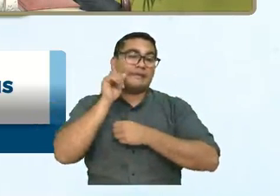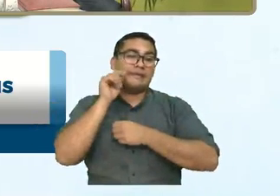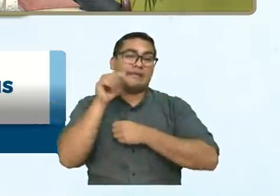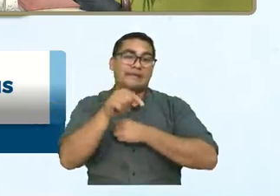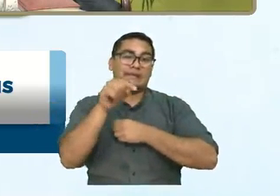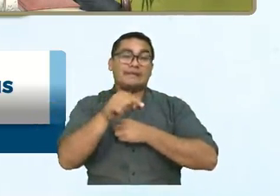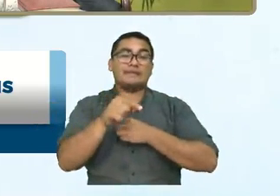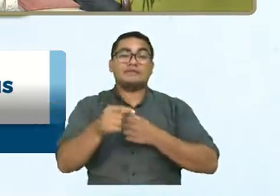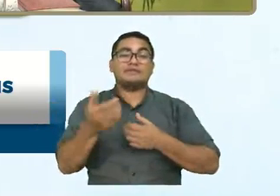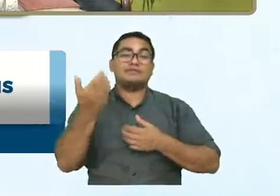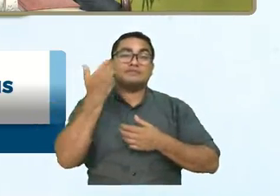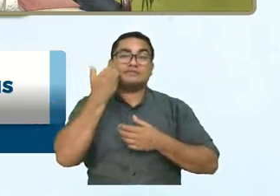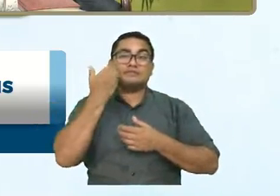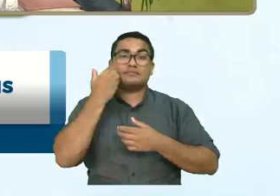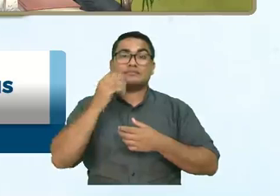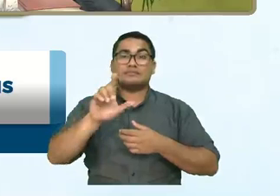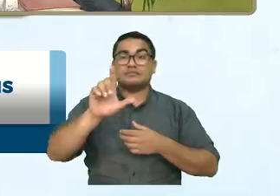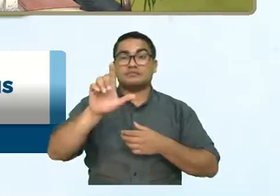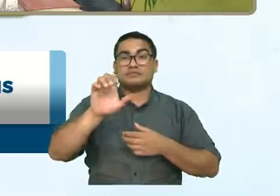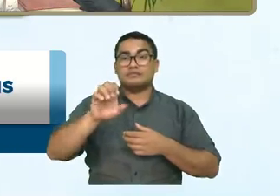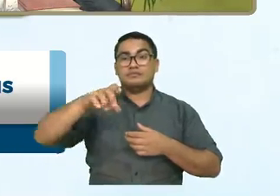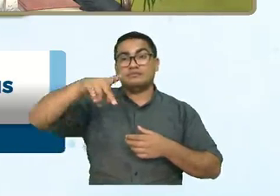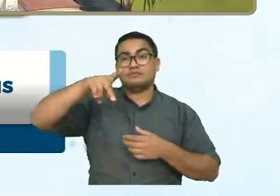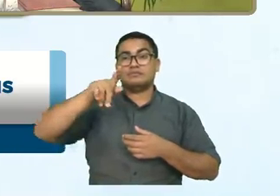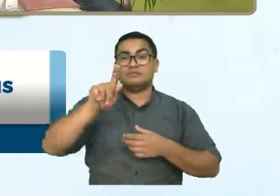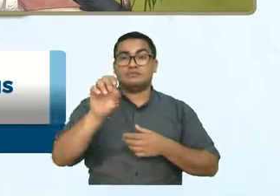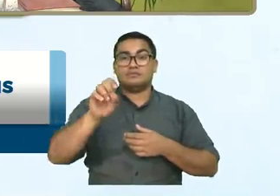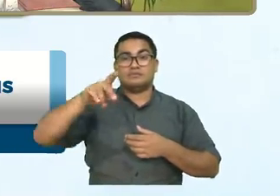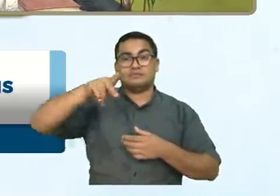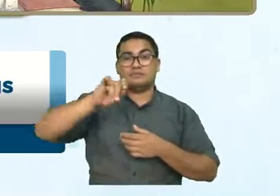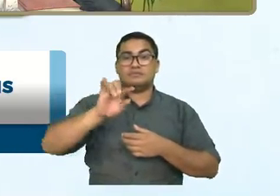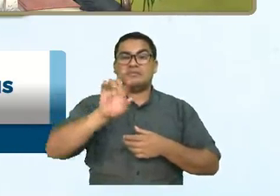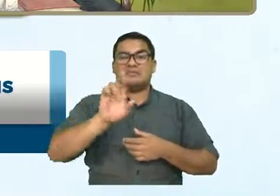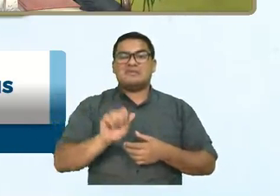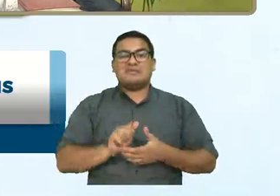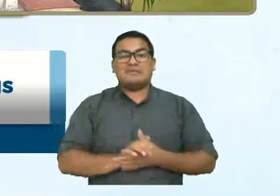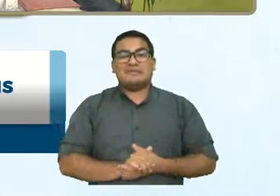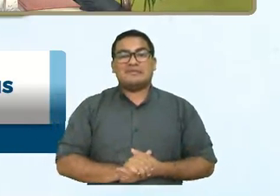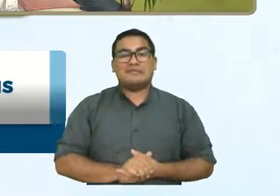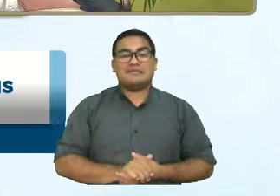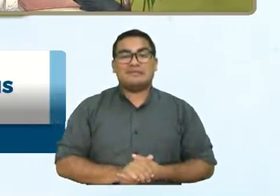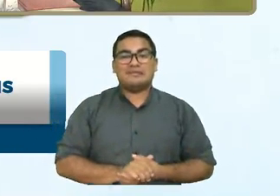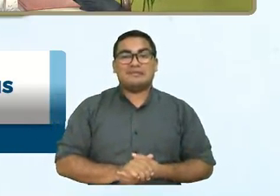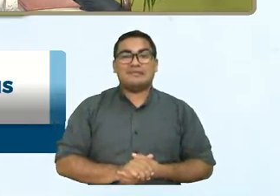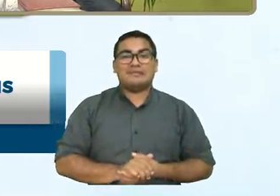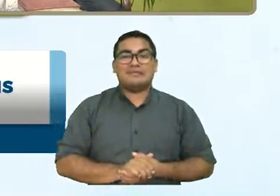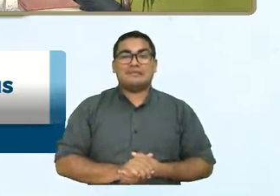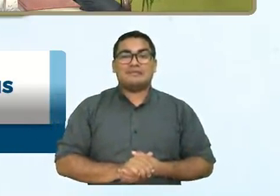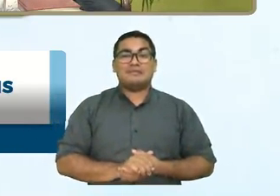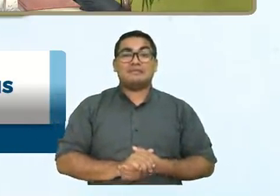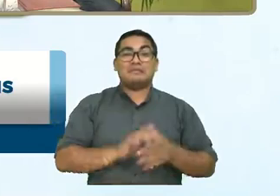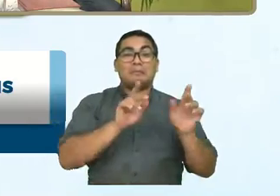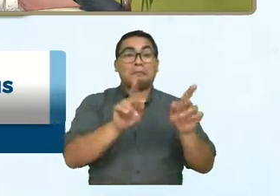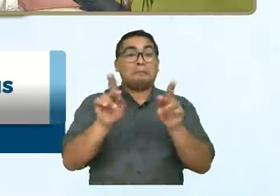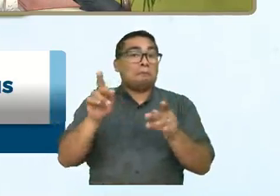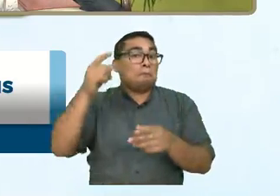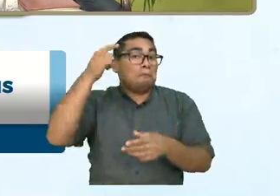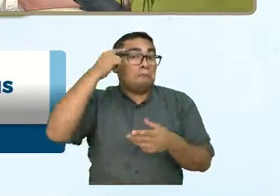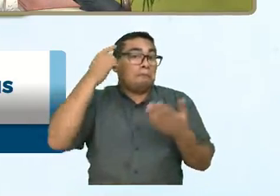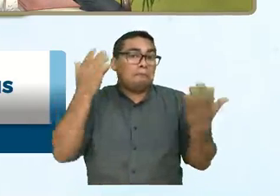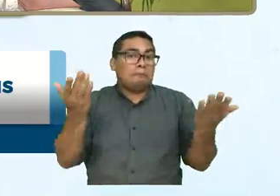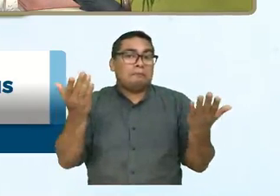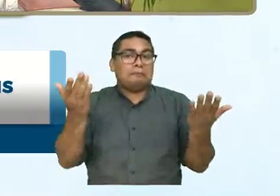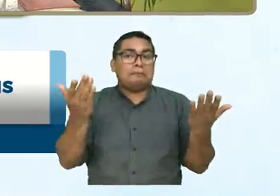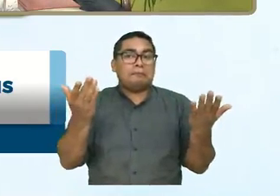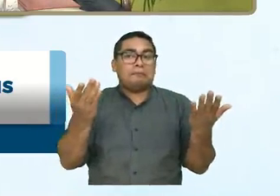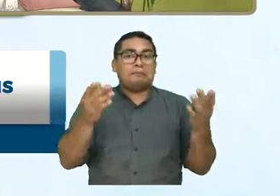quedó la bacteria, lo que es la leptospira. Las personas a veces no se dan cuenta, andan con